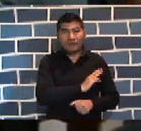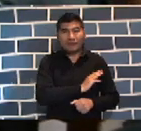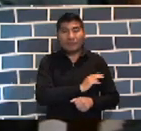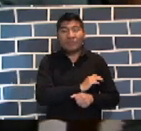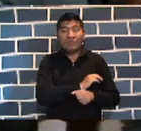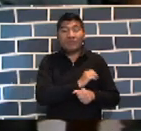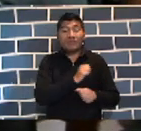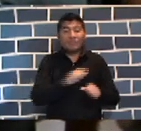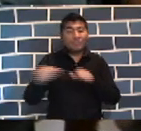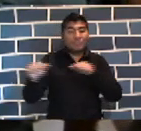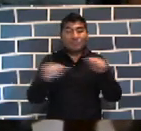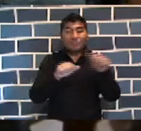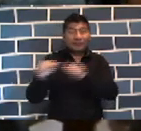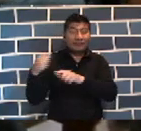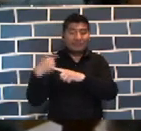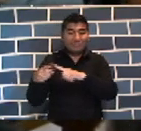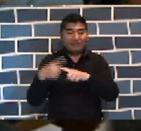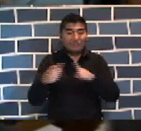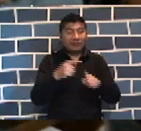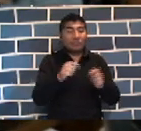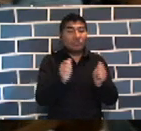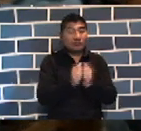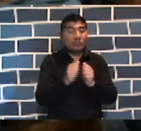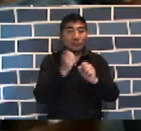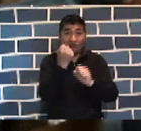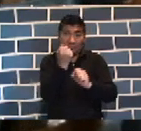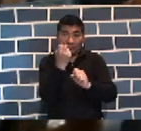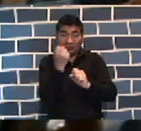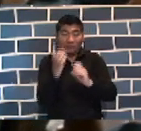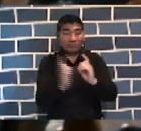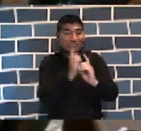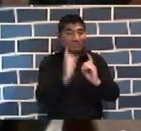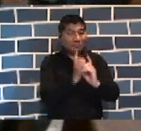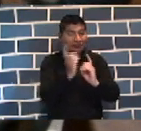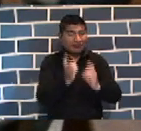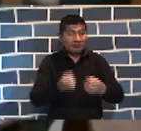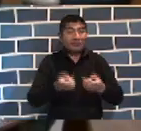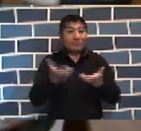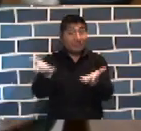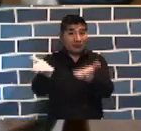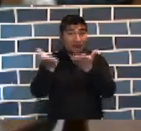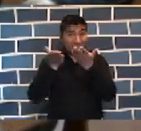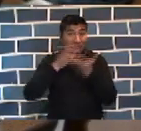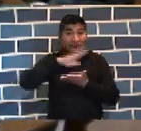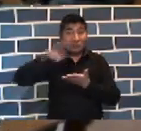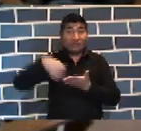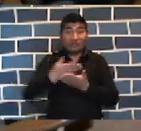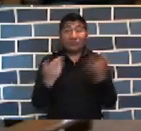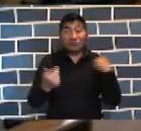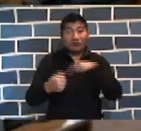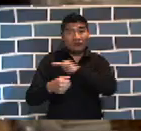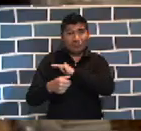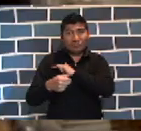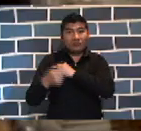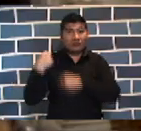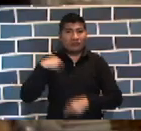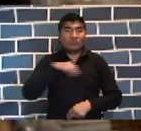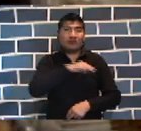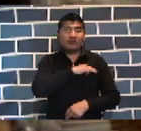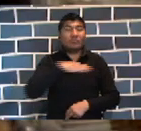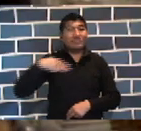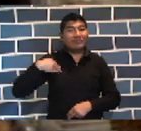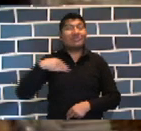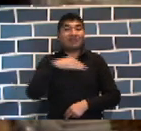actuando a través de ellos y prolongándose en cada uno de nosotros que somos miembros vivos de